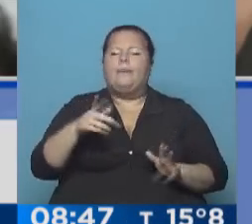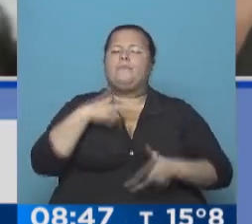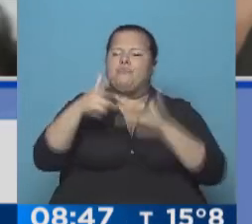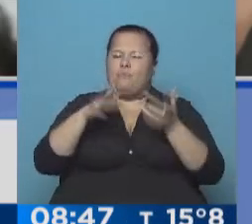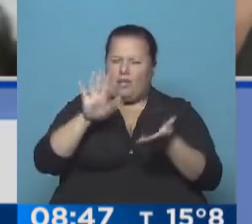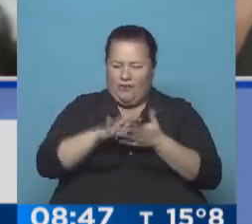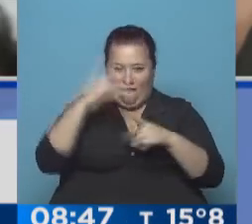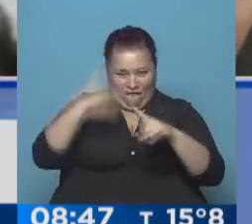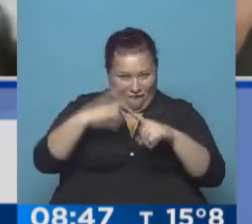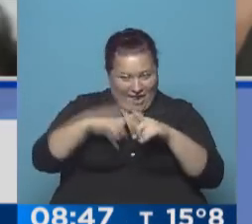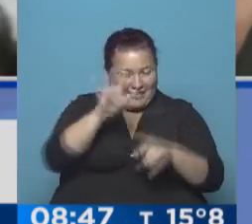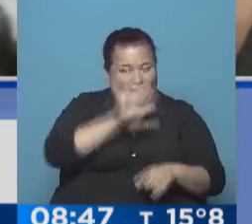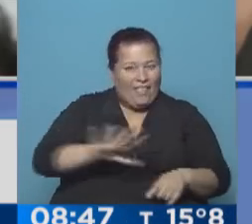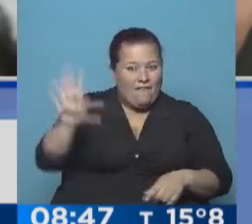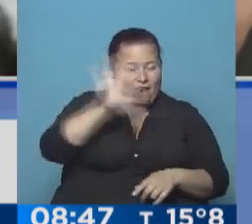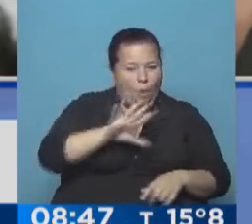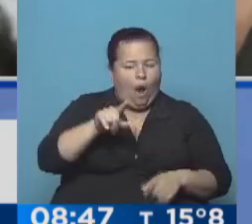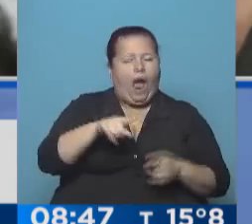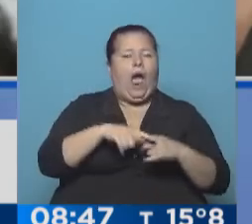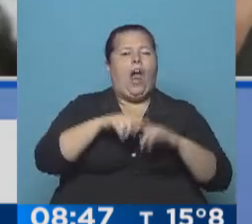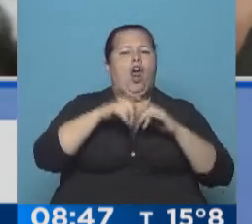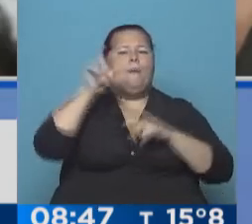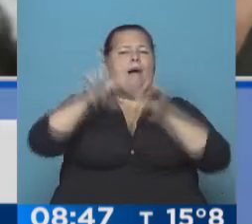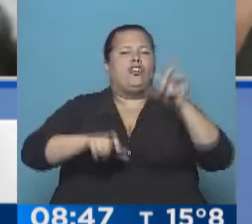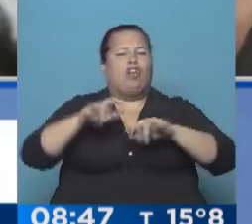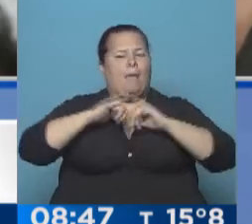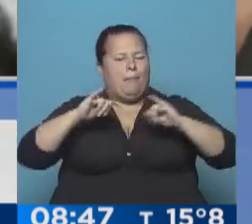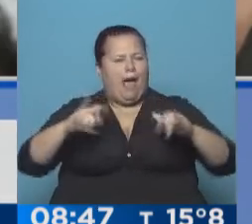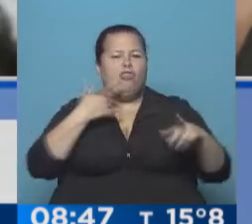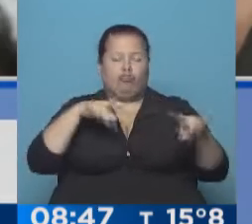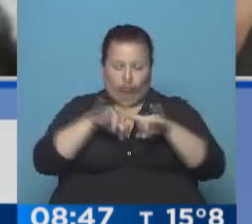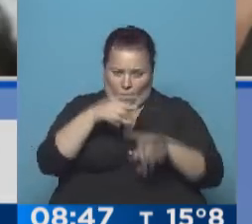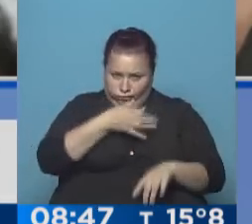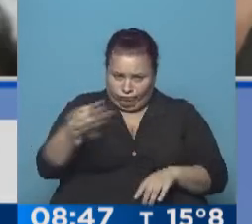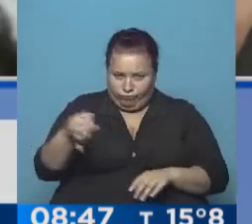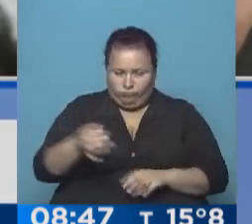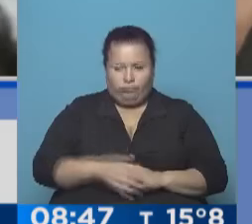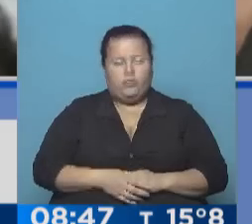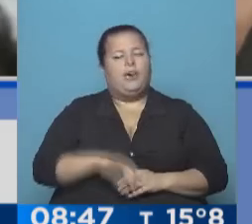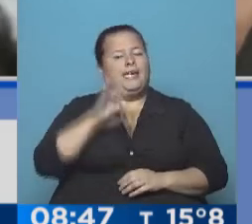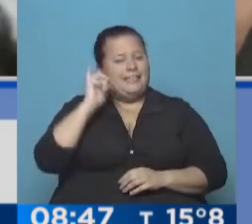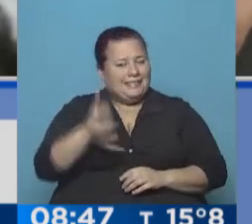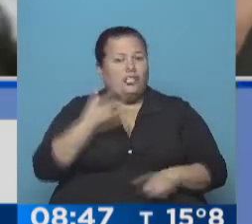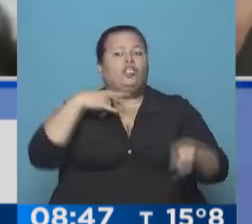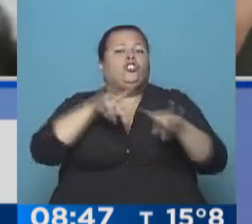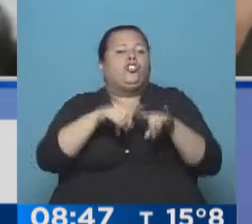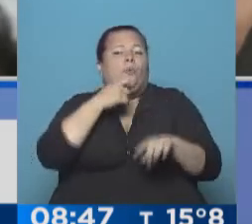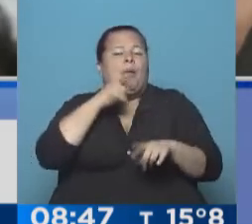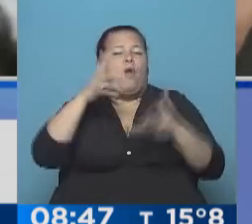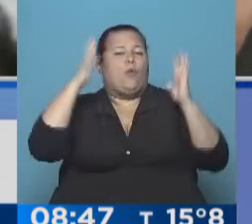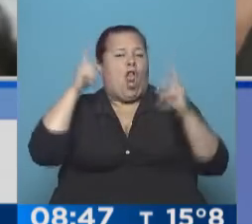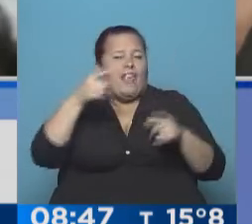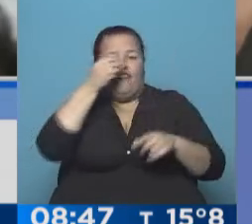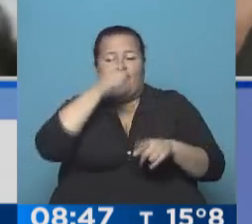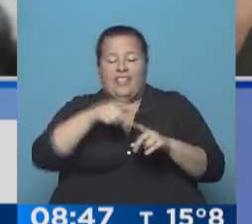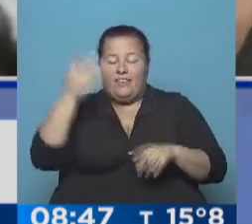de fiestas regionales, promotoras y shows. ¿Es correcto esto? Sí, el show, por ejemplo, el show de Violeta de fin de